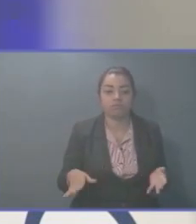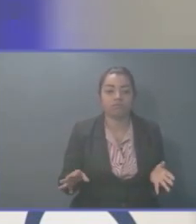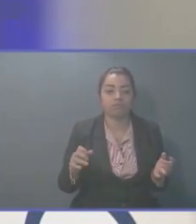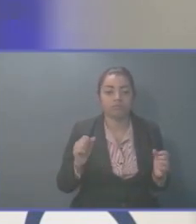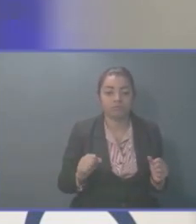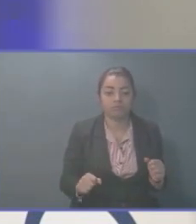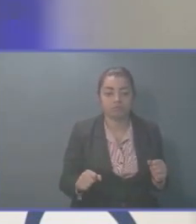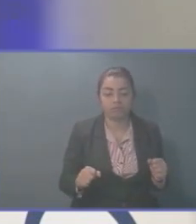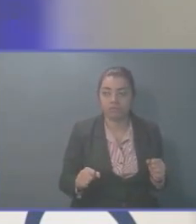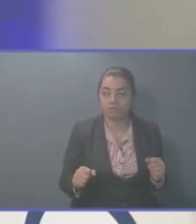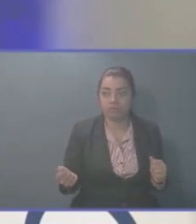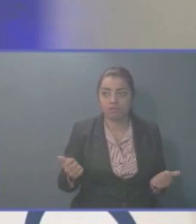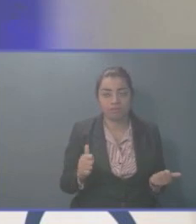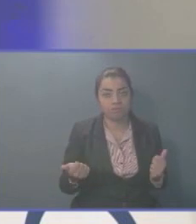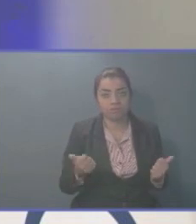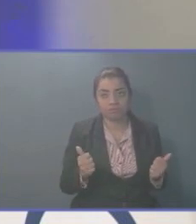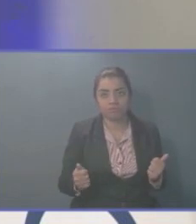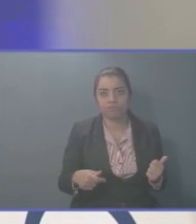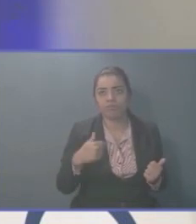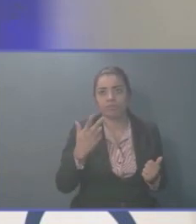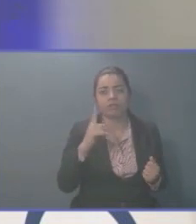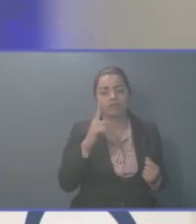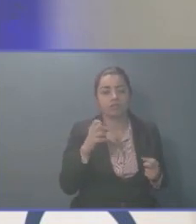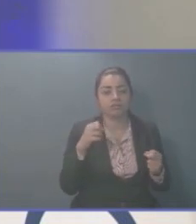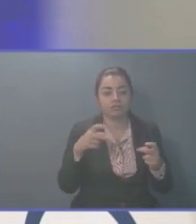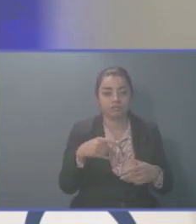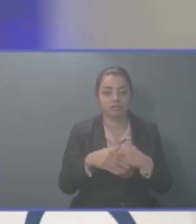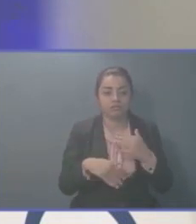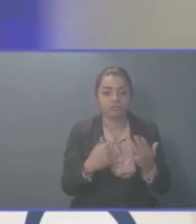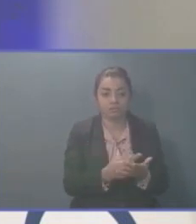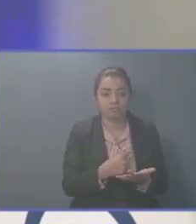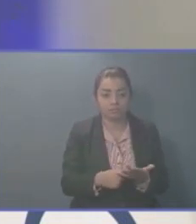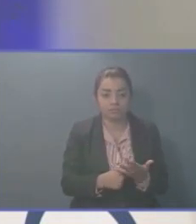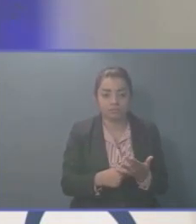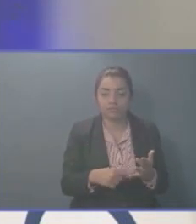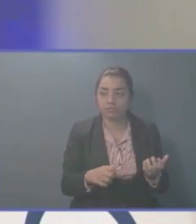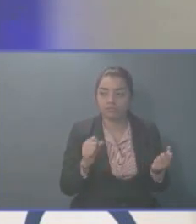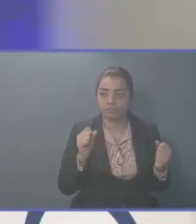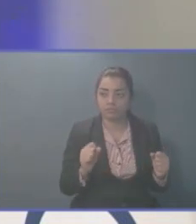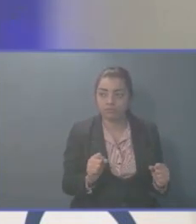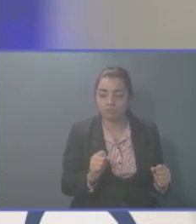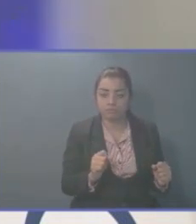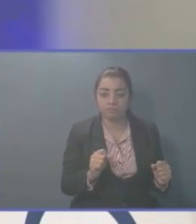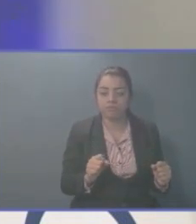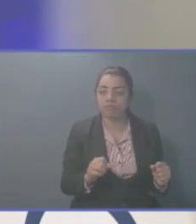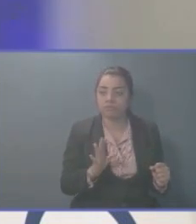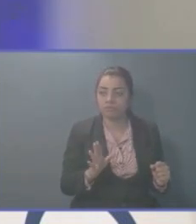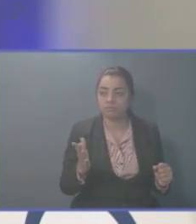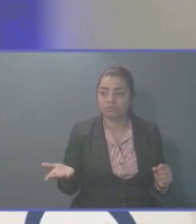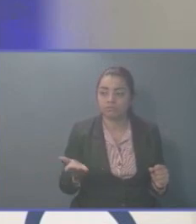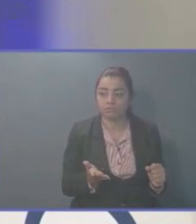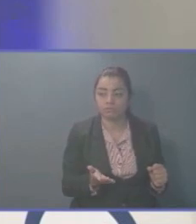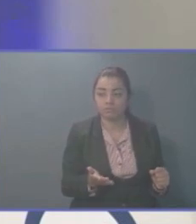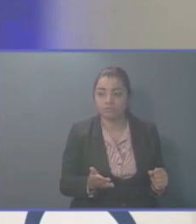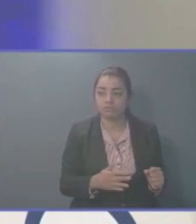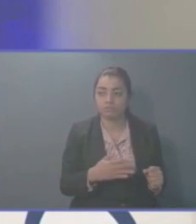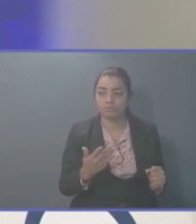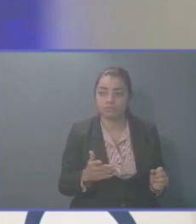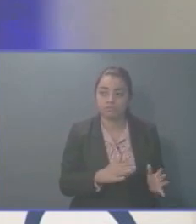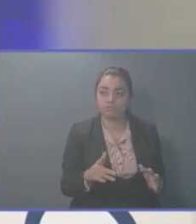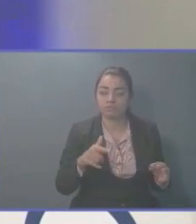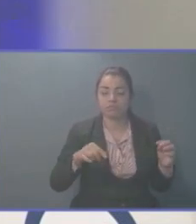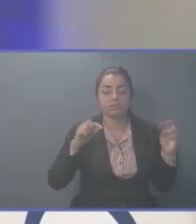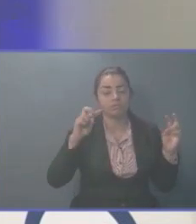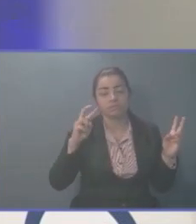hay que es una oportunidad quizás en este caso para que las juventudes identifiquen qué es lo que